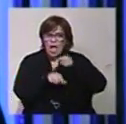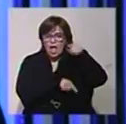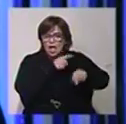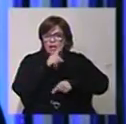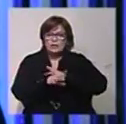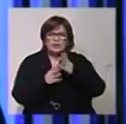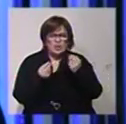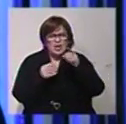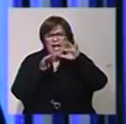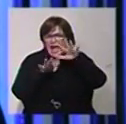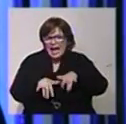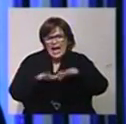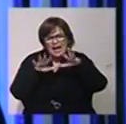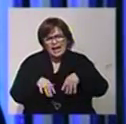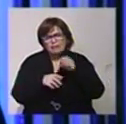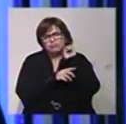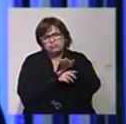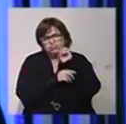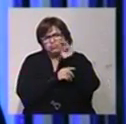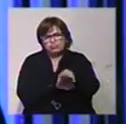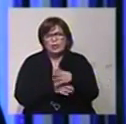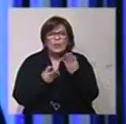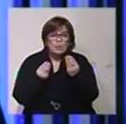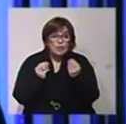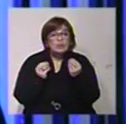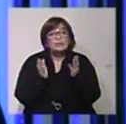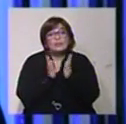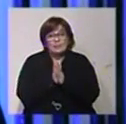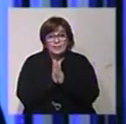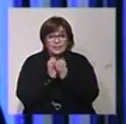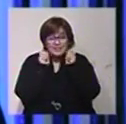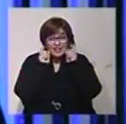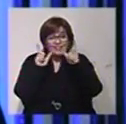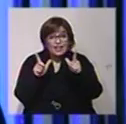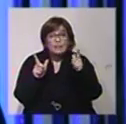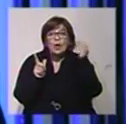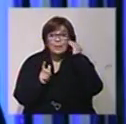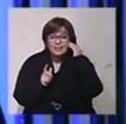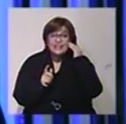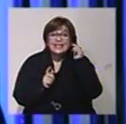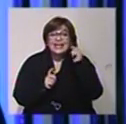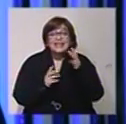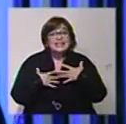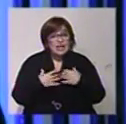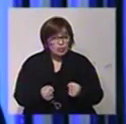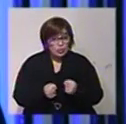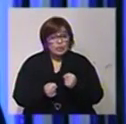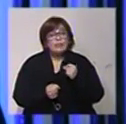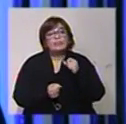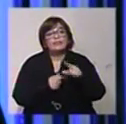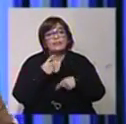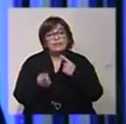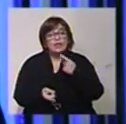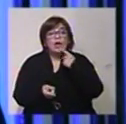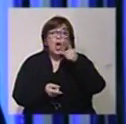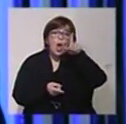de cartas que hablan de, bueno, prestemos la atención a la salud mental y un montón de cosas. Y también, bueno, se habló de eso, ¿no? Un hombre